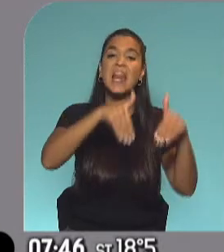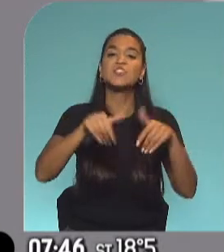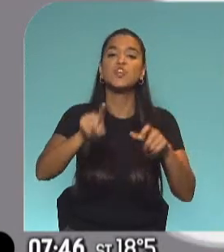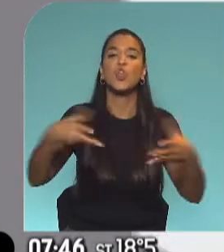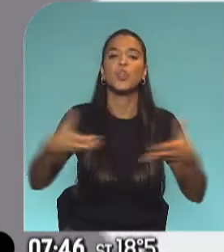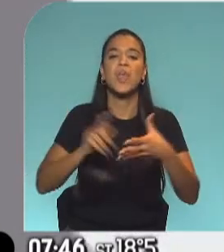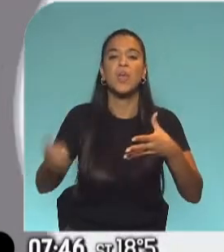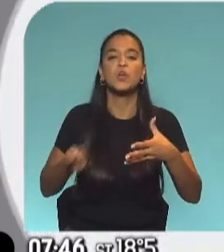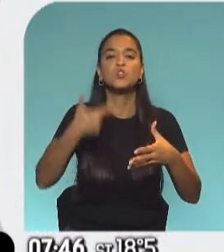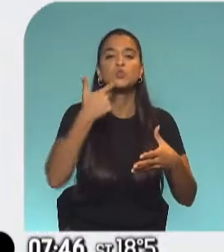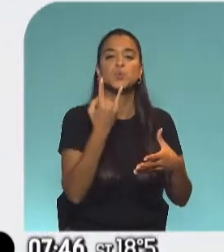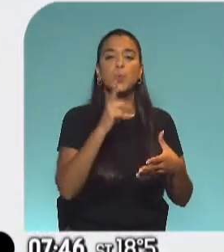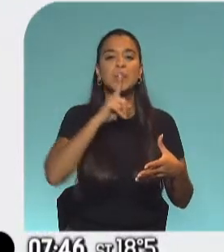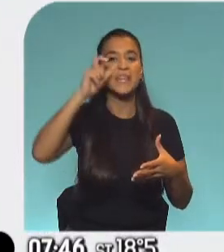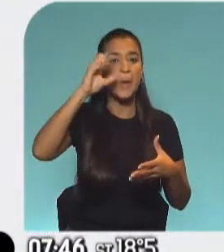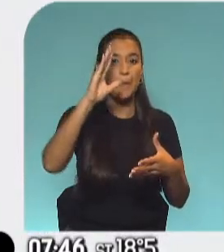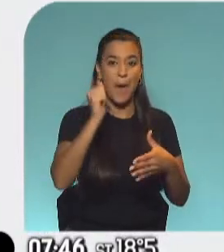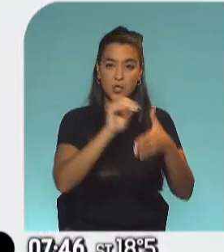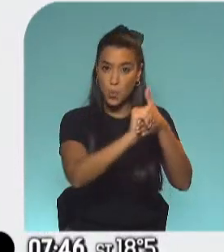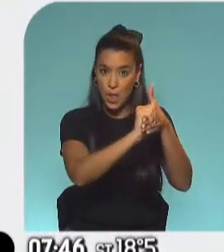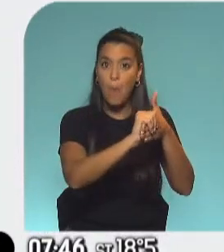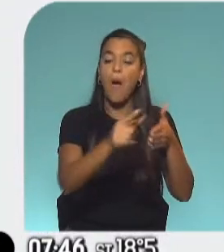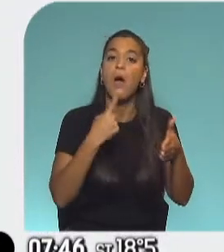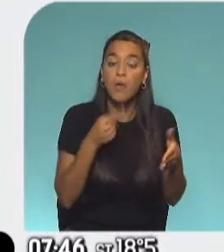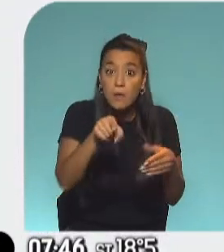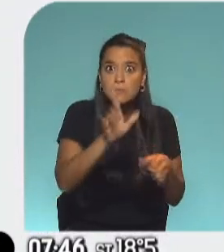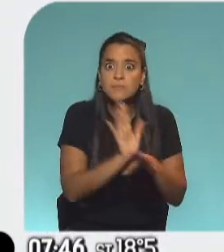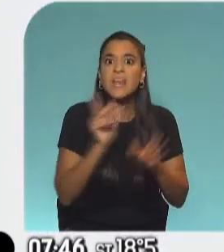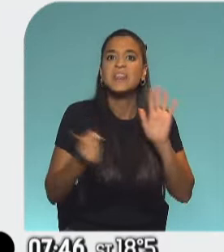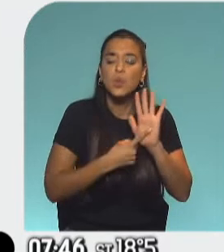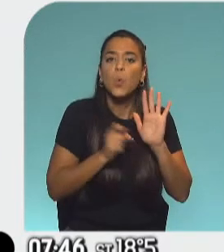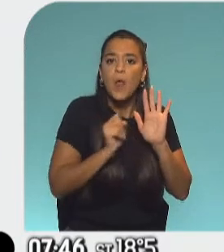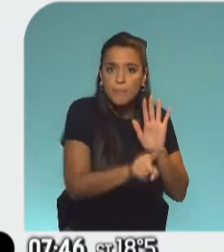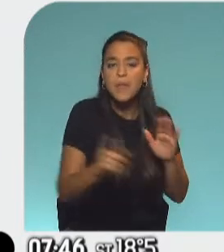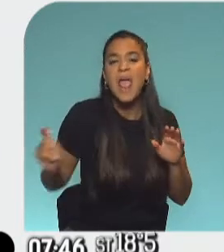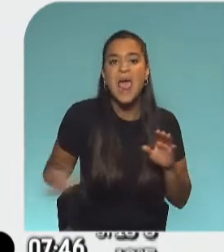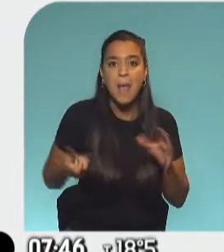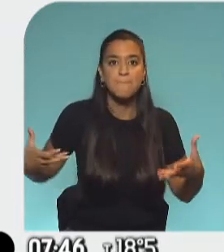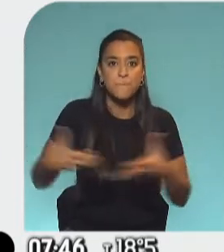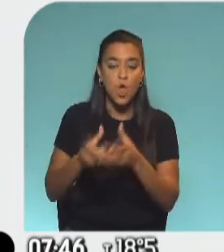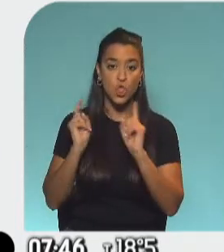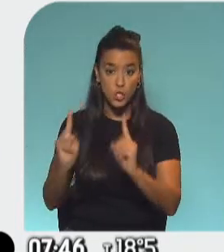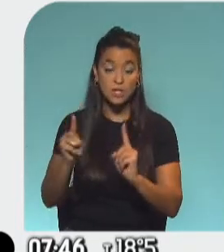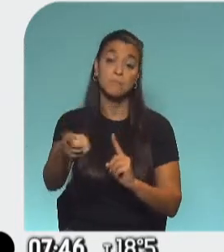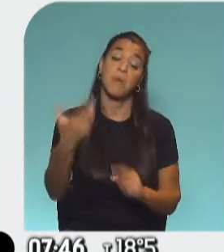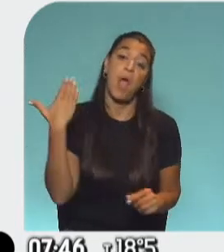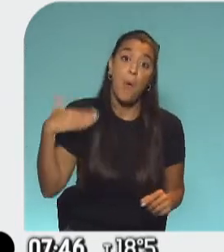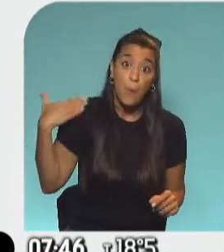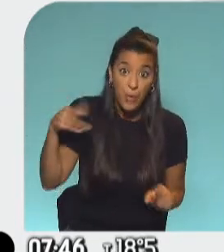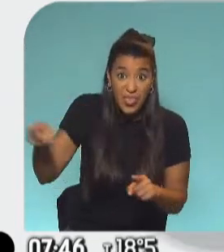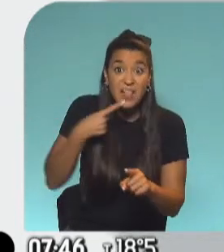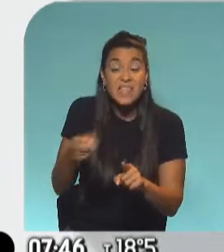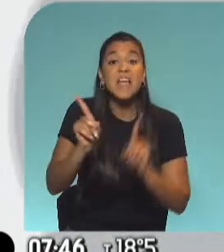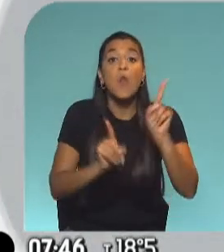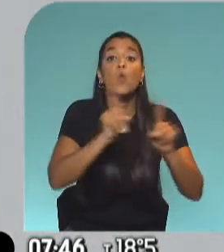SUTEBA. Los afiliados, los docentes, reelegían a Baradel como titular del gremio docente. Para María Eugenia Vidal, hay dirigentes